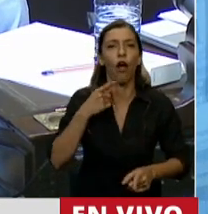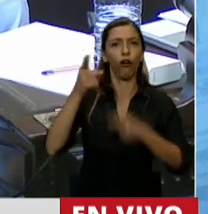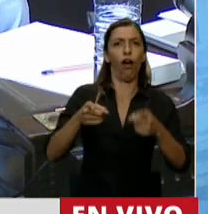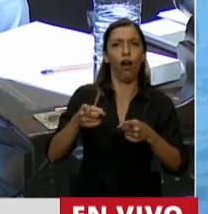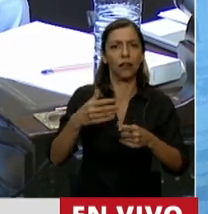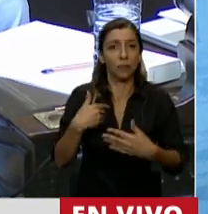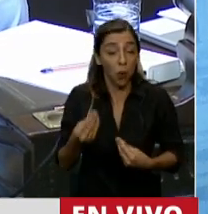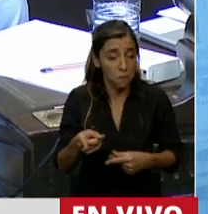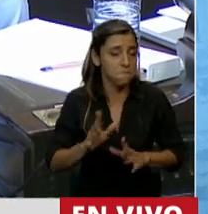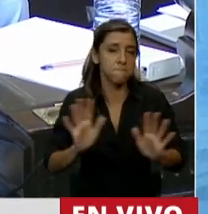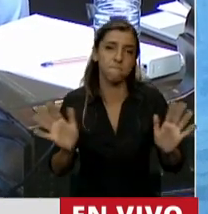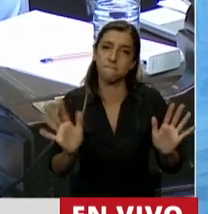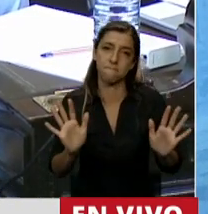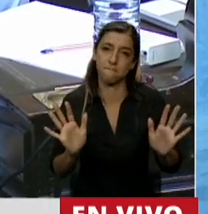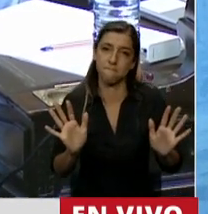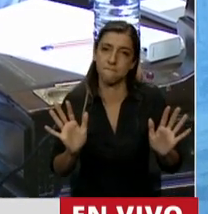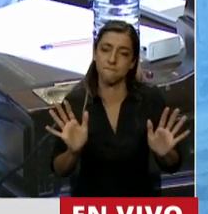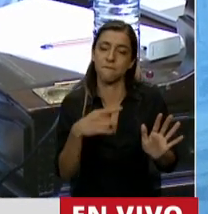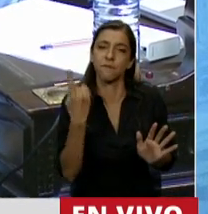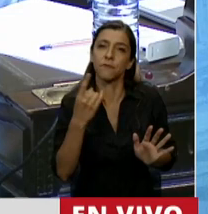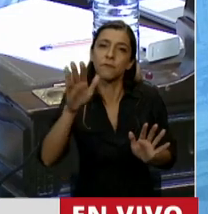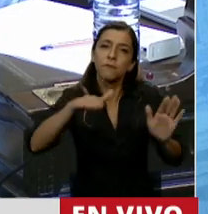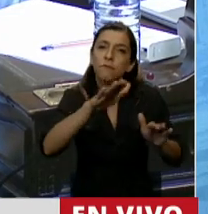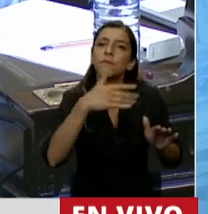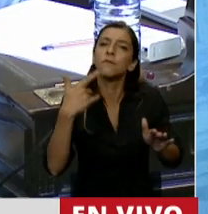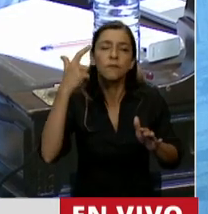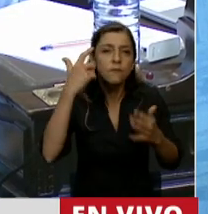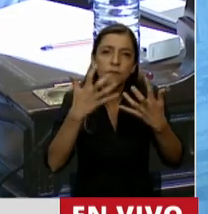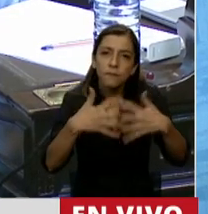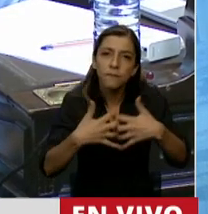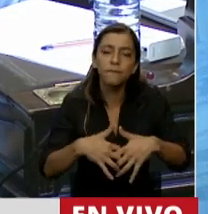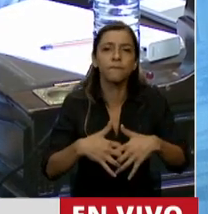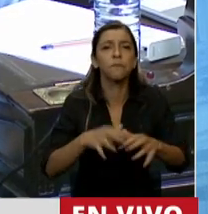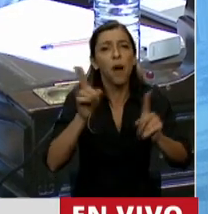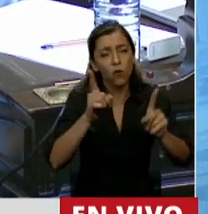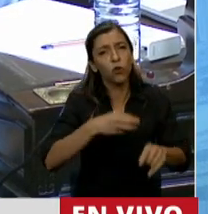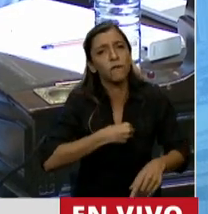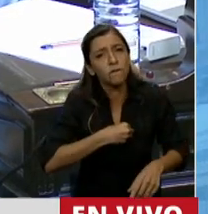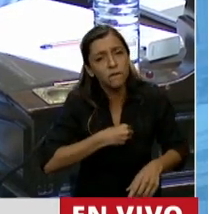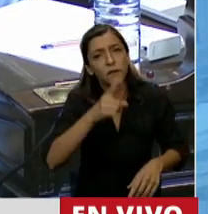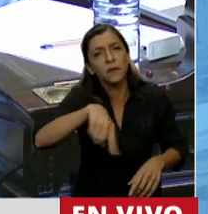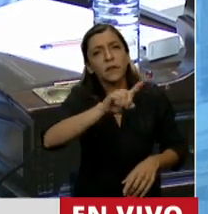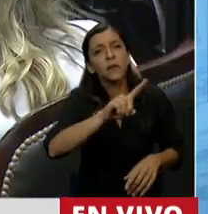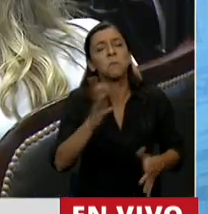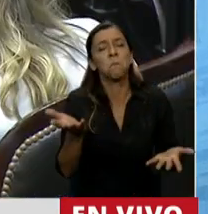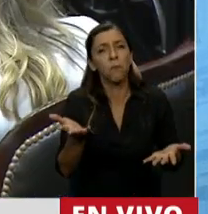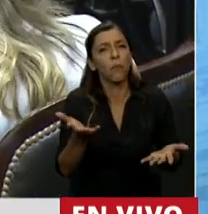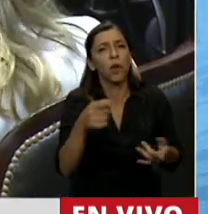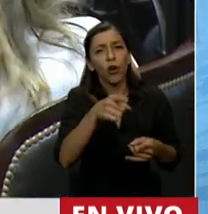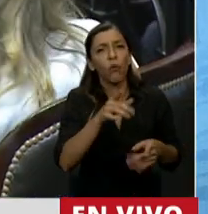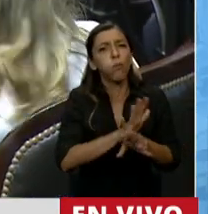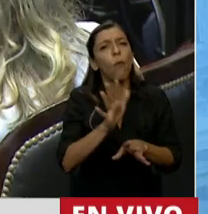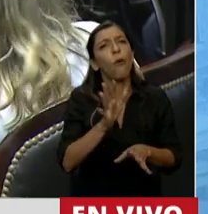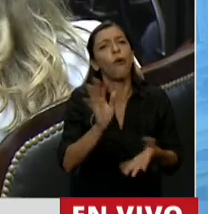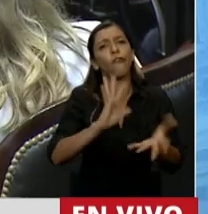quiero decir, llamar a la reflexión a quienes desde la religión, desde esas jerarquías, todavía hoy tienen a las mujeres en un